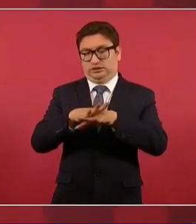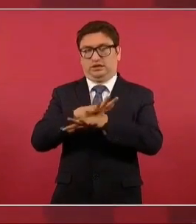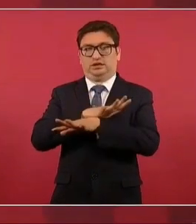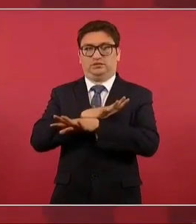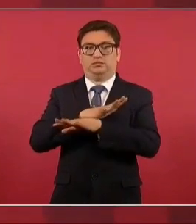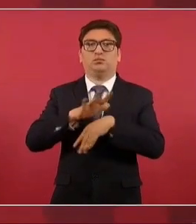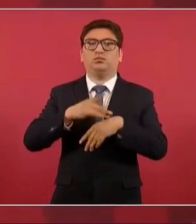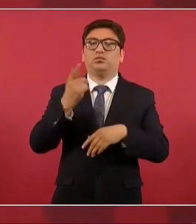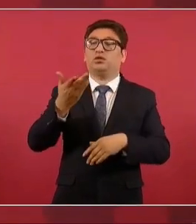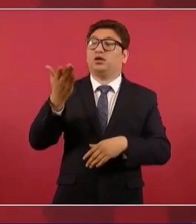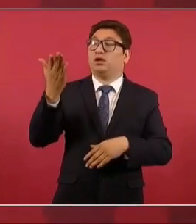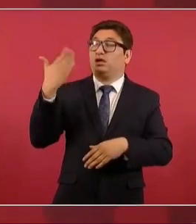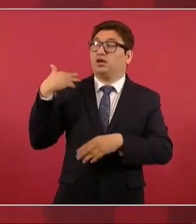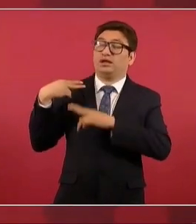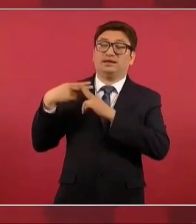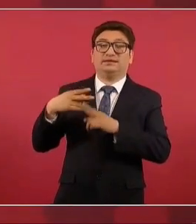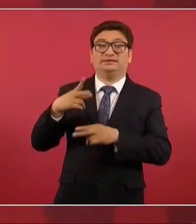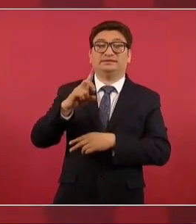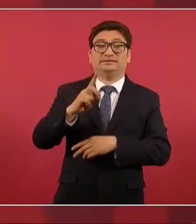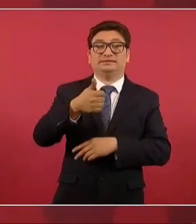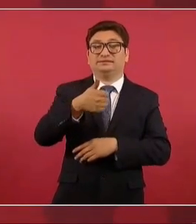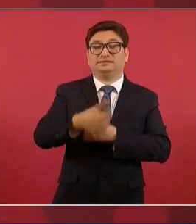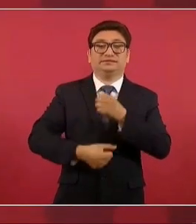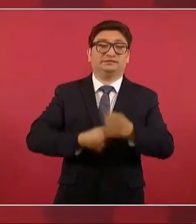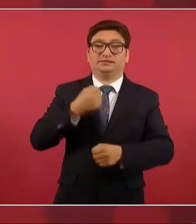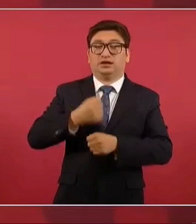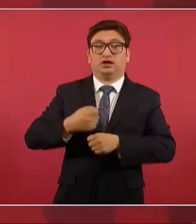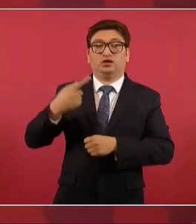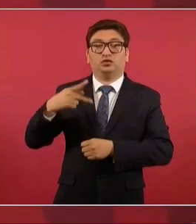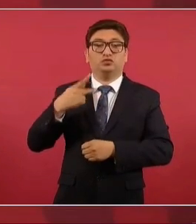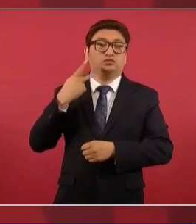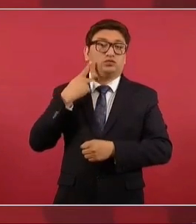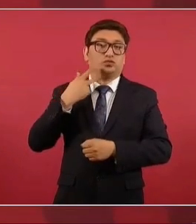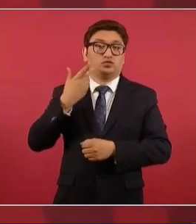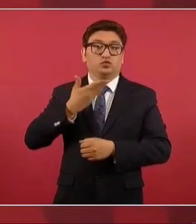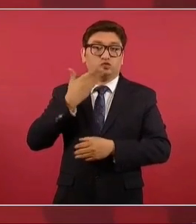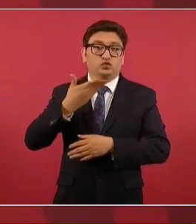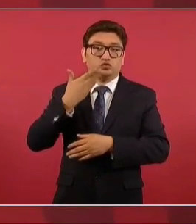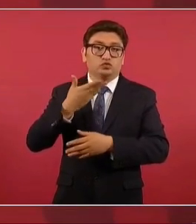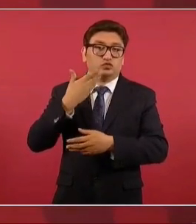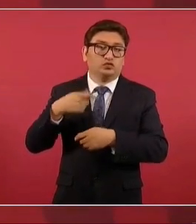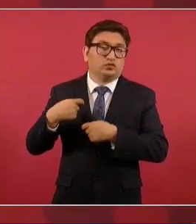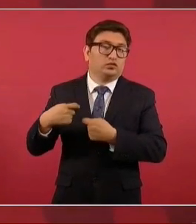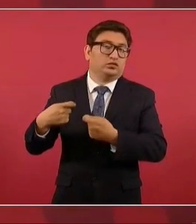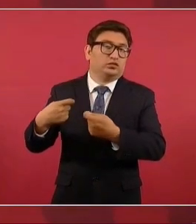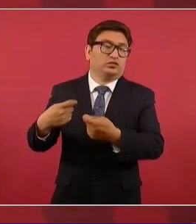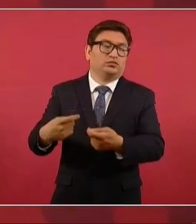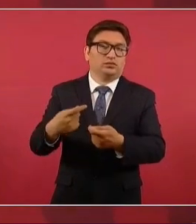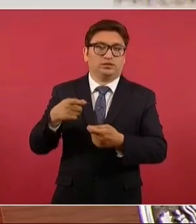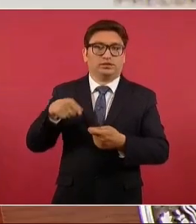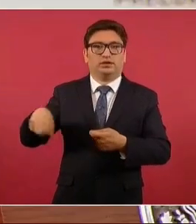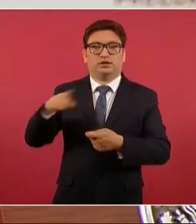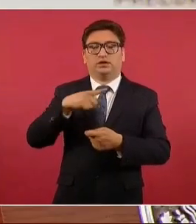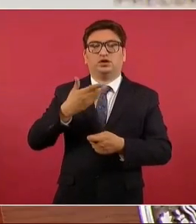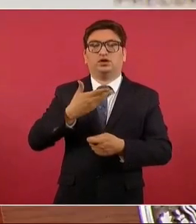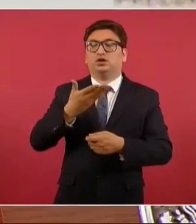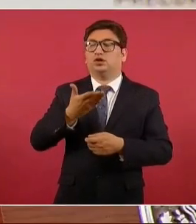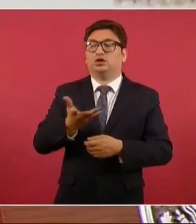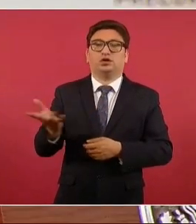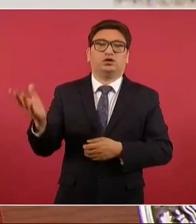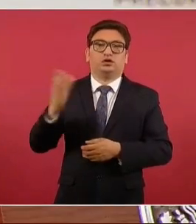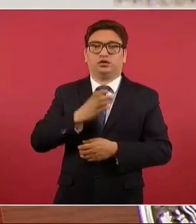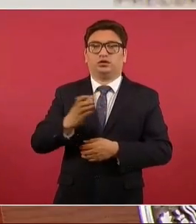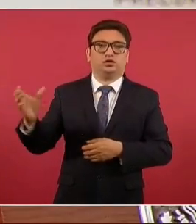Fueron 36 años de predominio de una política. ¿Qué querían, por ejemplo, en el caso de las normales rurales?